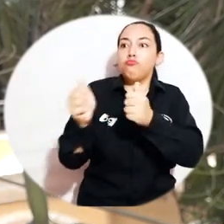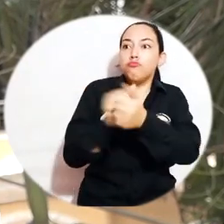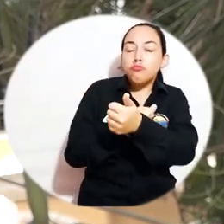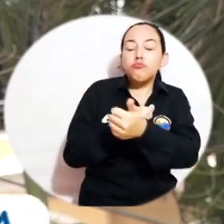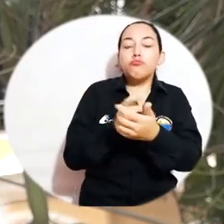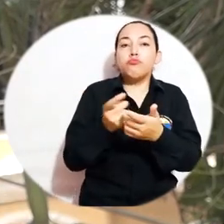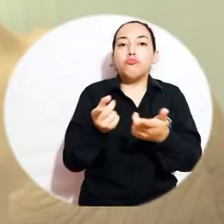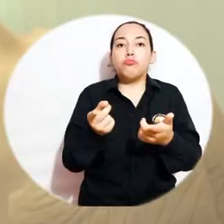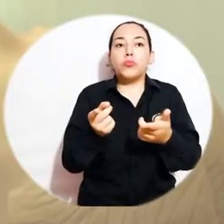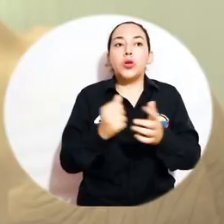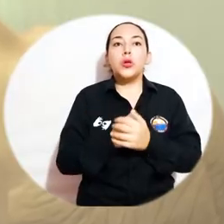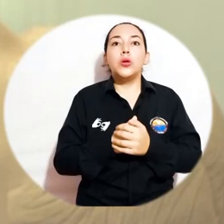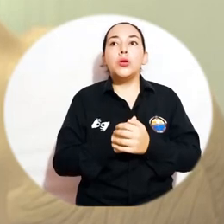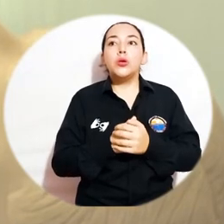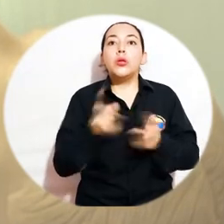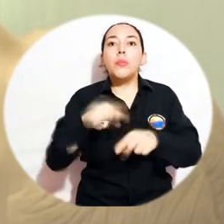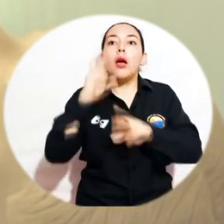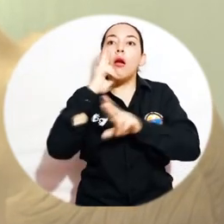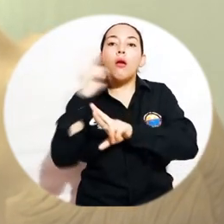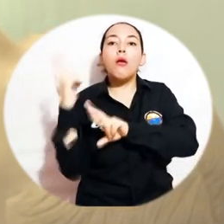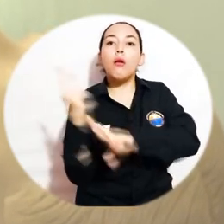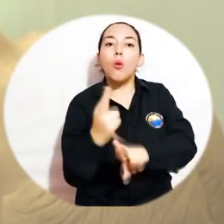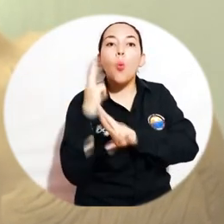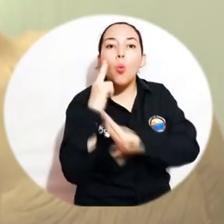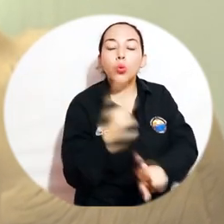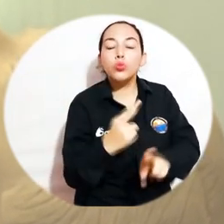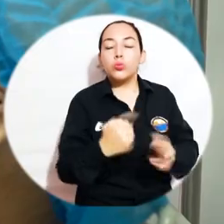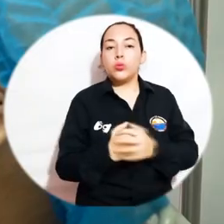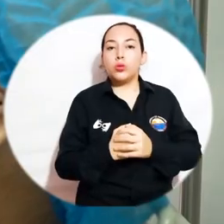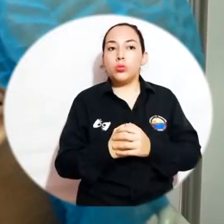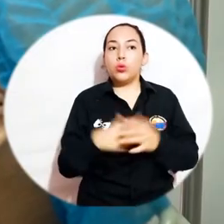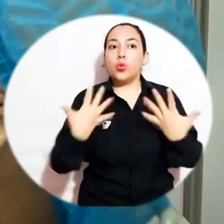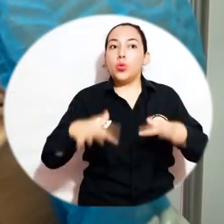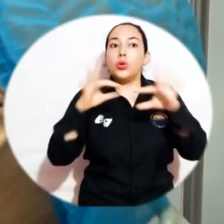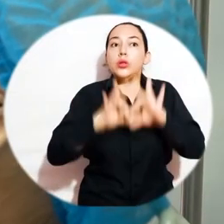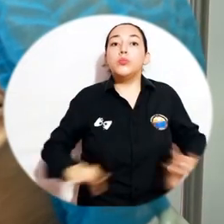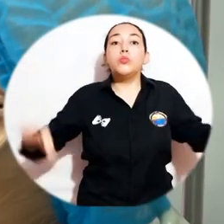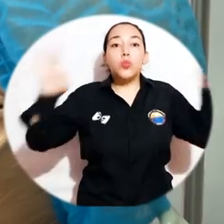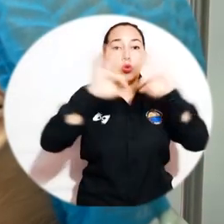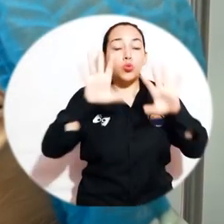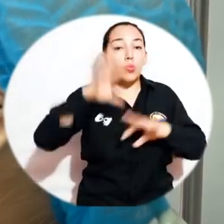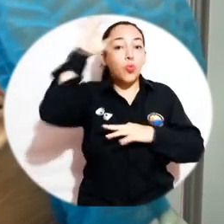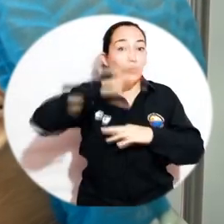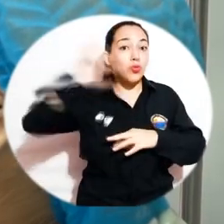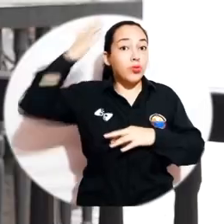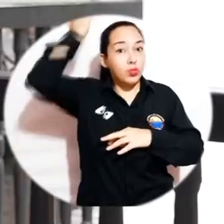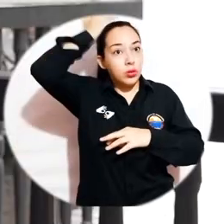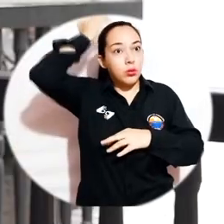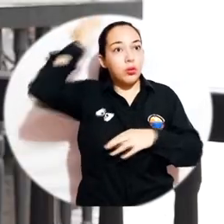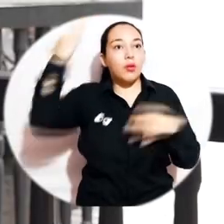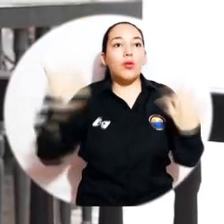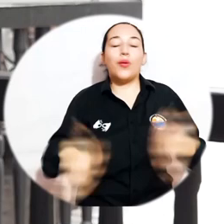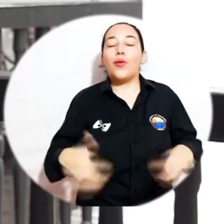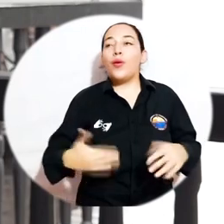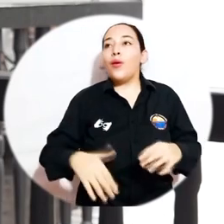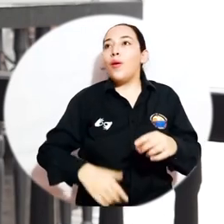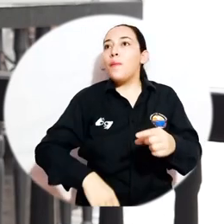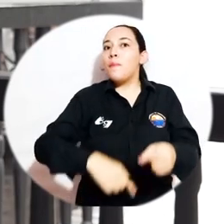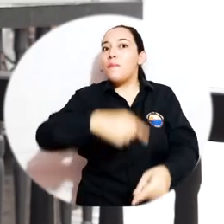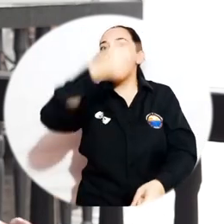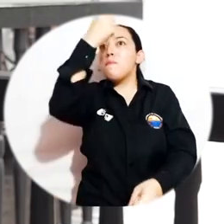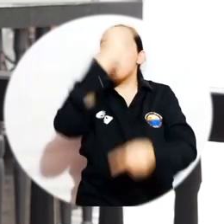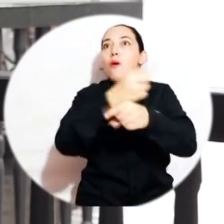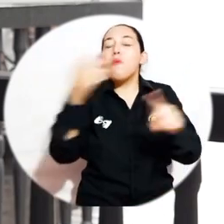pasantías, y pues también el reconocimiento, ¿verdad?, que es importante para la profesión de enfermería. Lo logramos y está